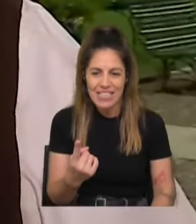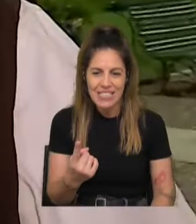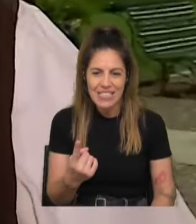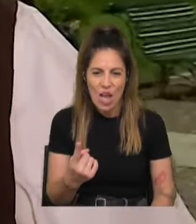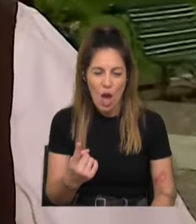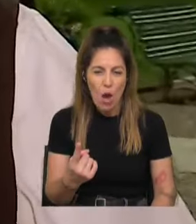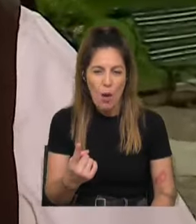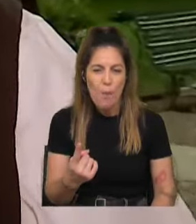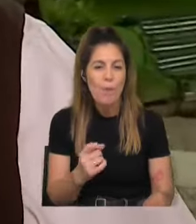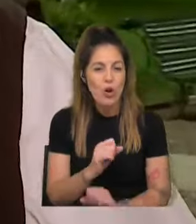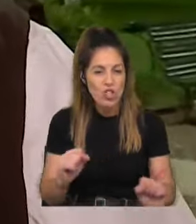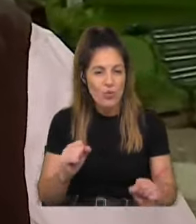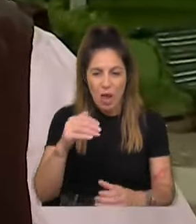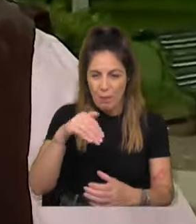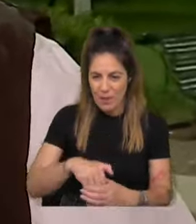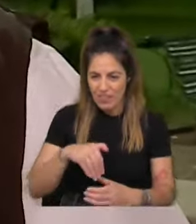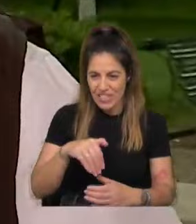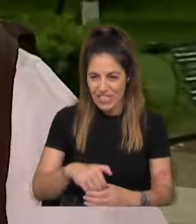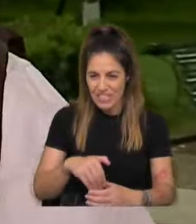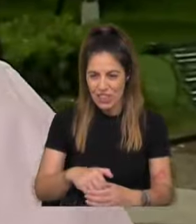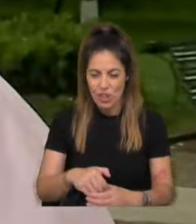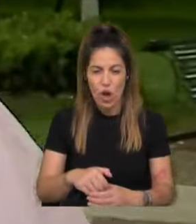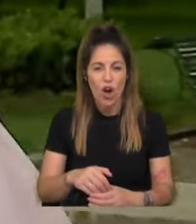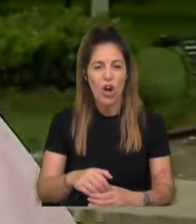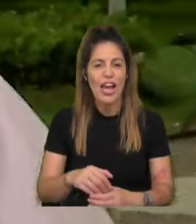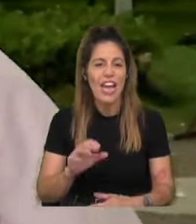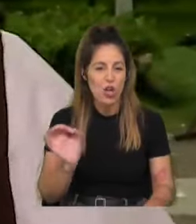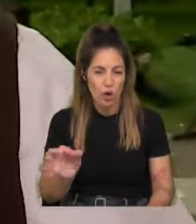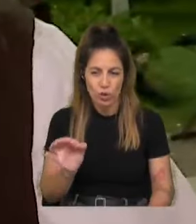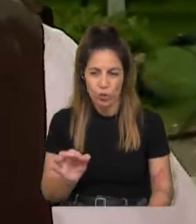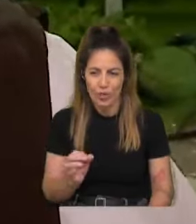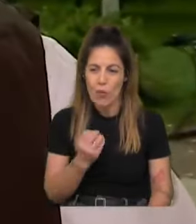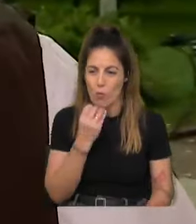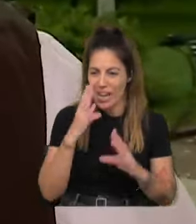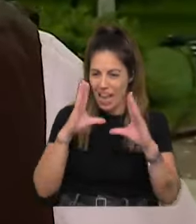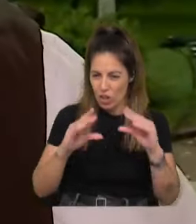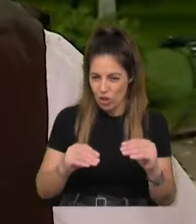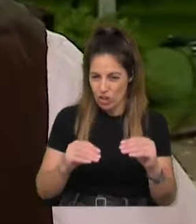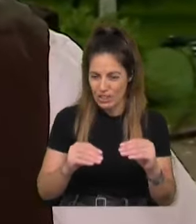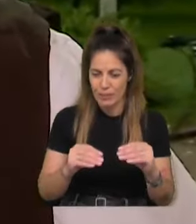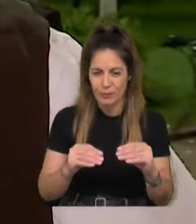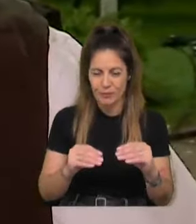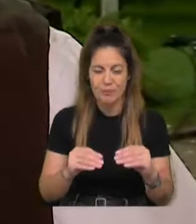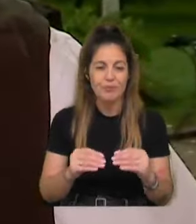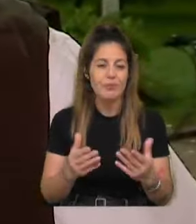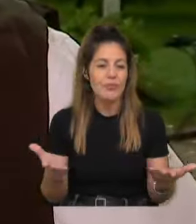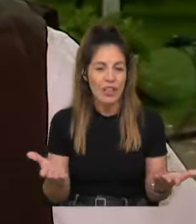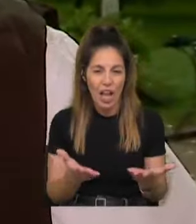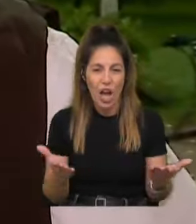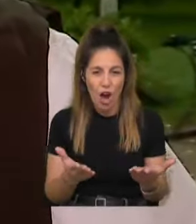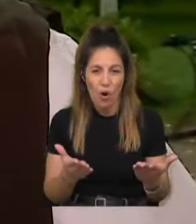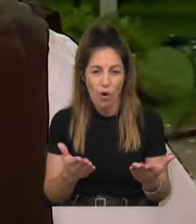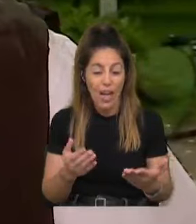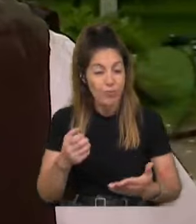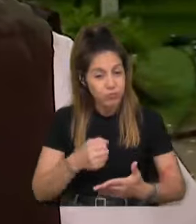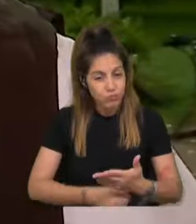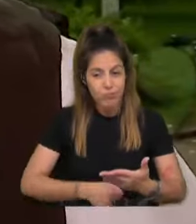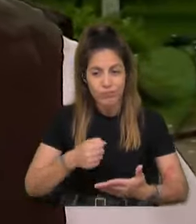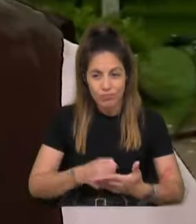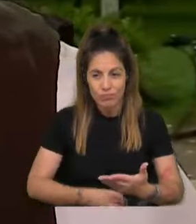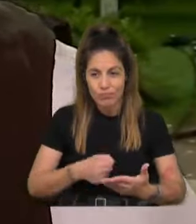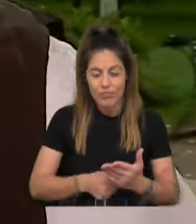este posible plebiscito en las elecciones de octubre Qué tal Buenas noches eh estamos en una remetida intensa a